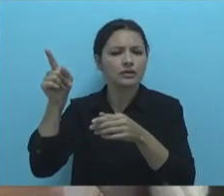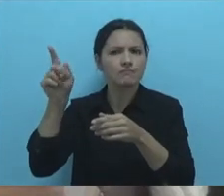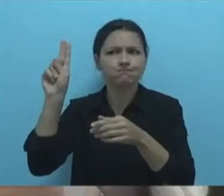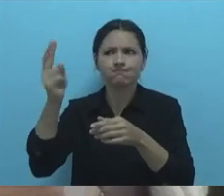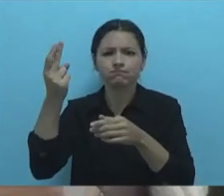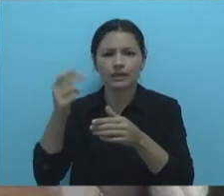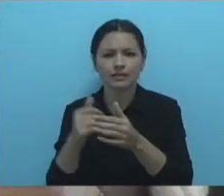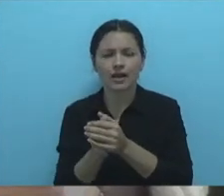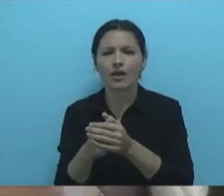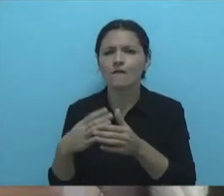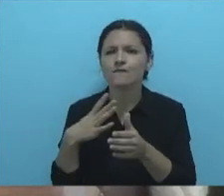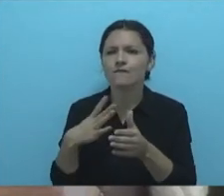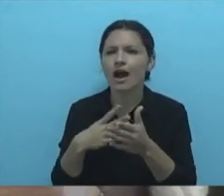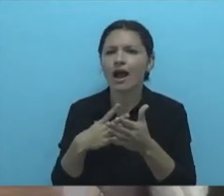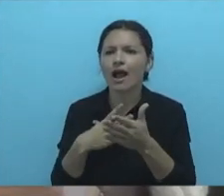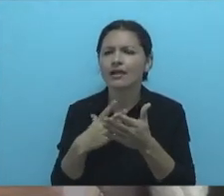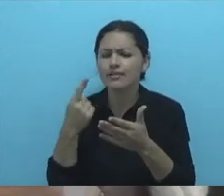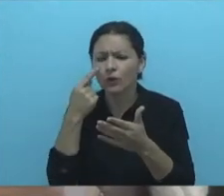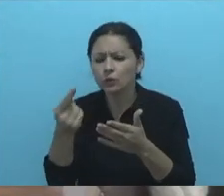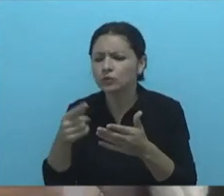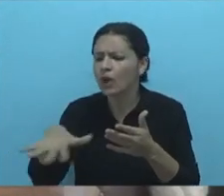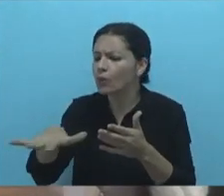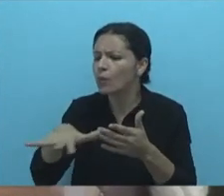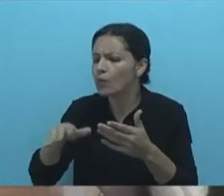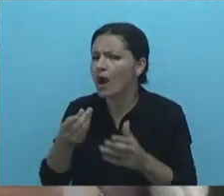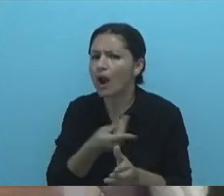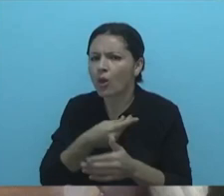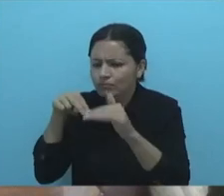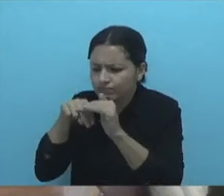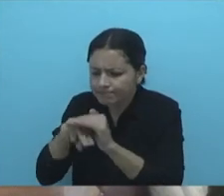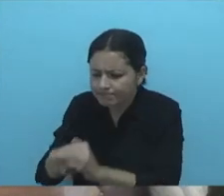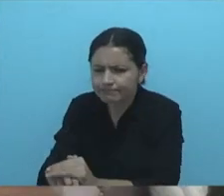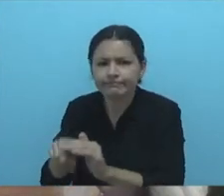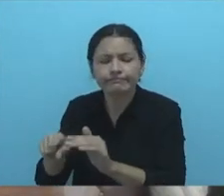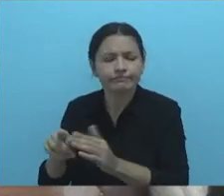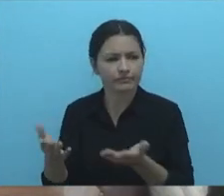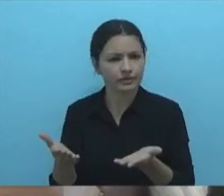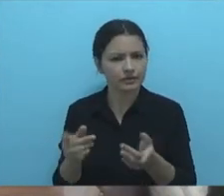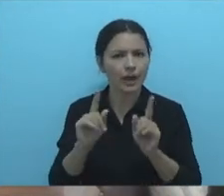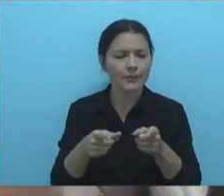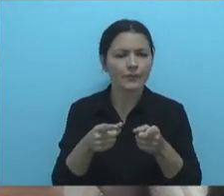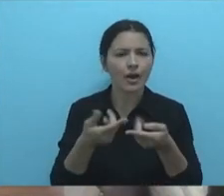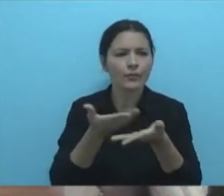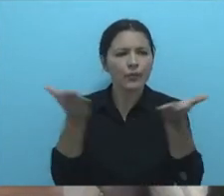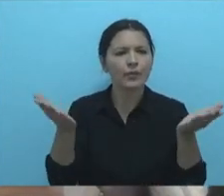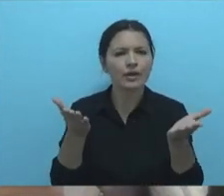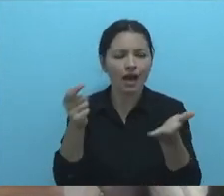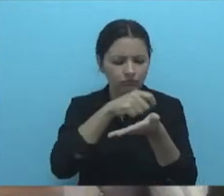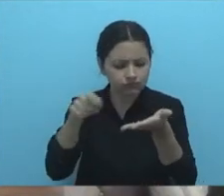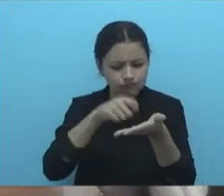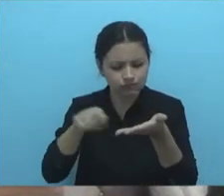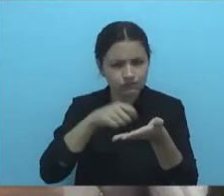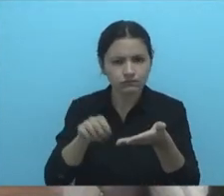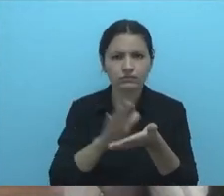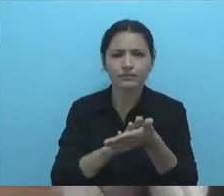Lorca y publicar de una vez por todas todas sus obras incluso las que en su época